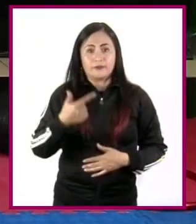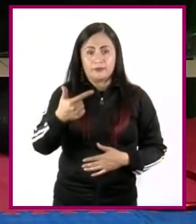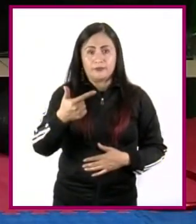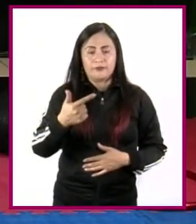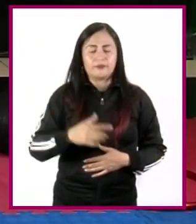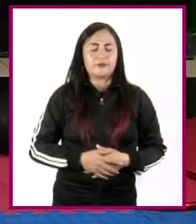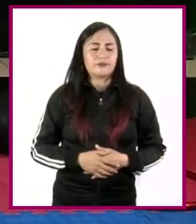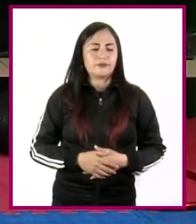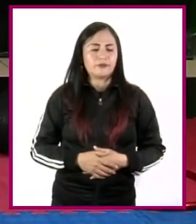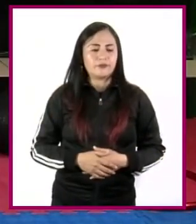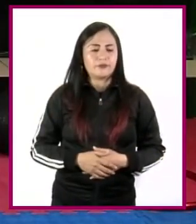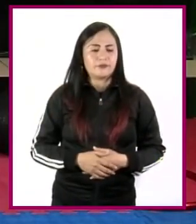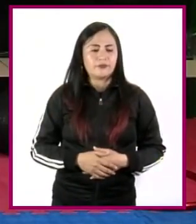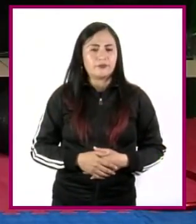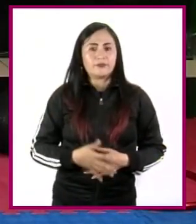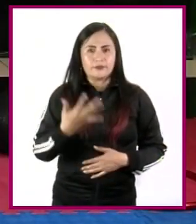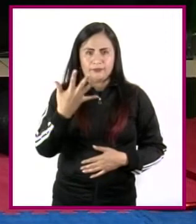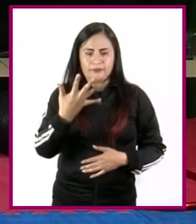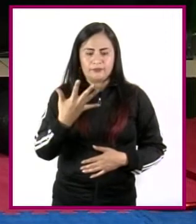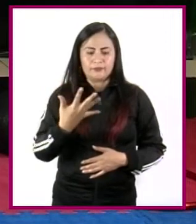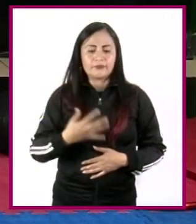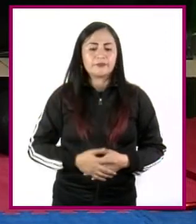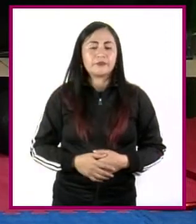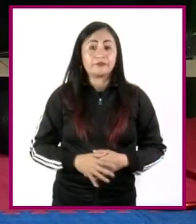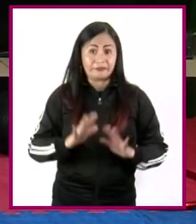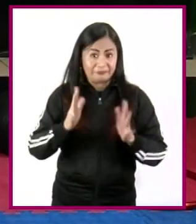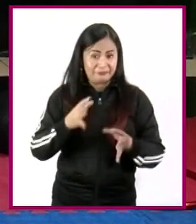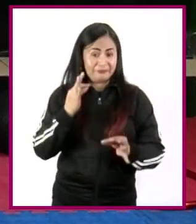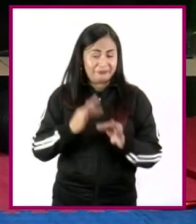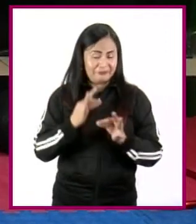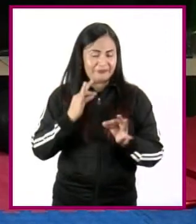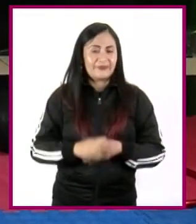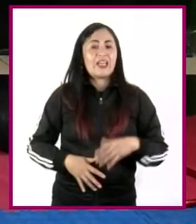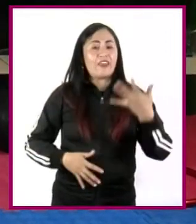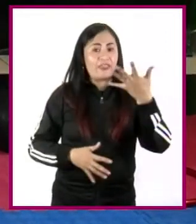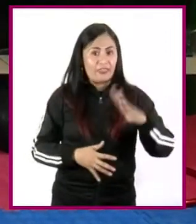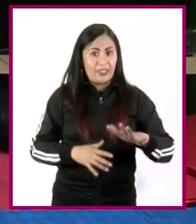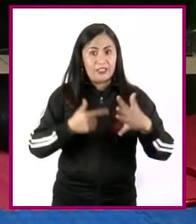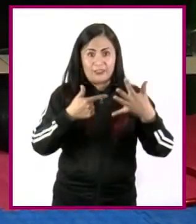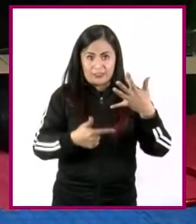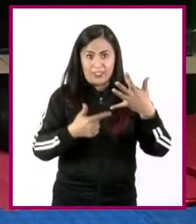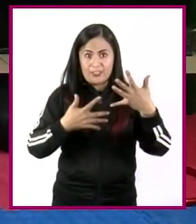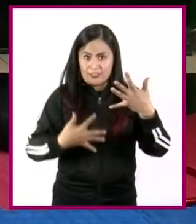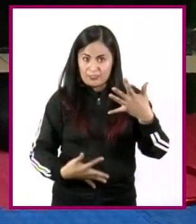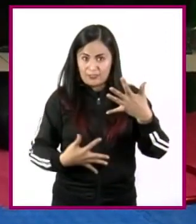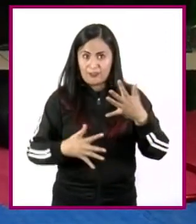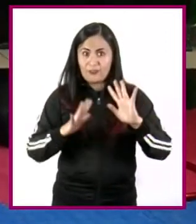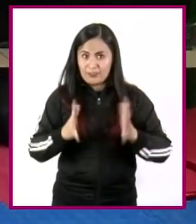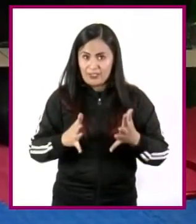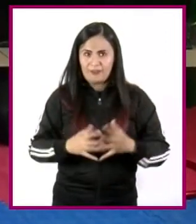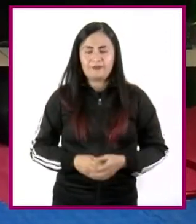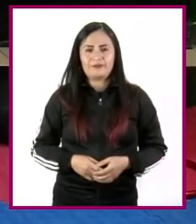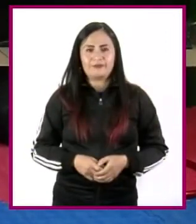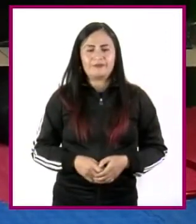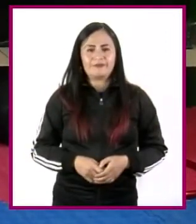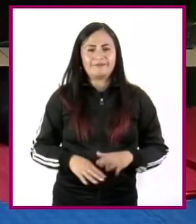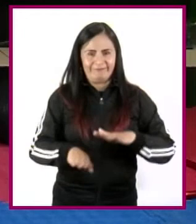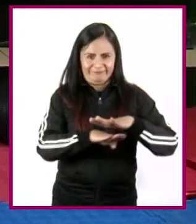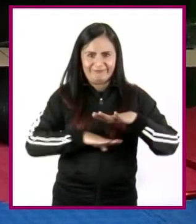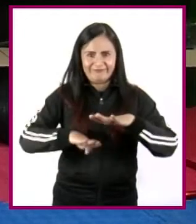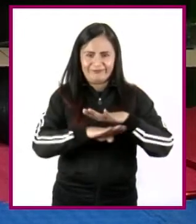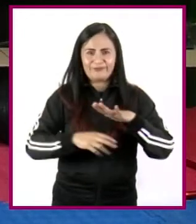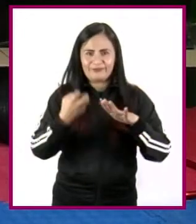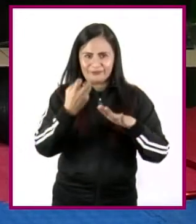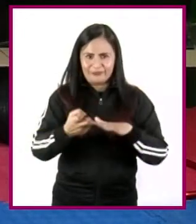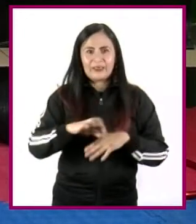7, 5. Perfecto. 10, 7 y 5. Listo. Ahora sí, ya tenemos las bases.